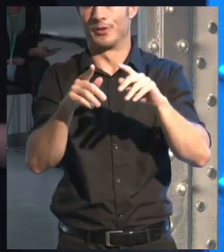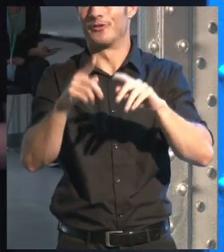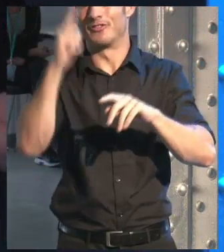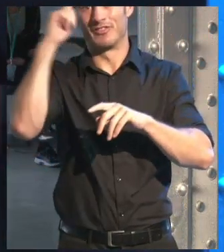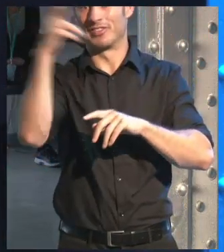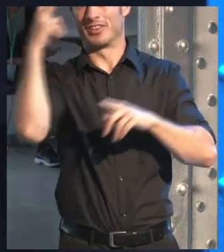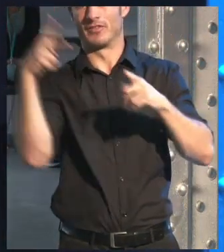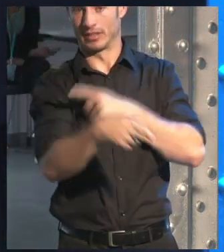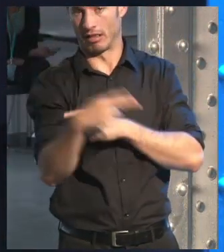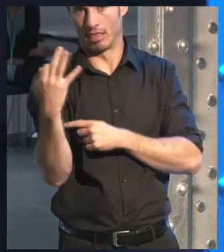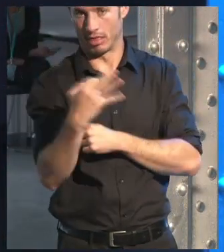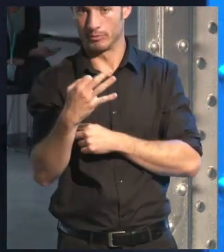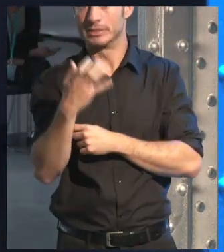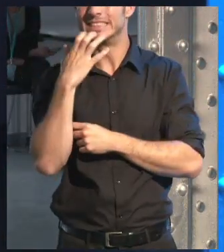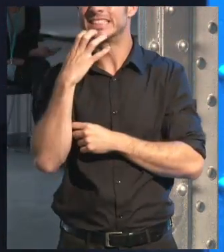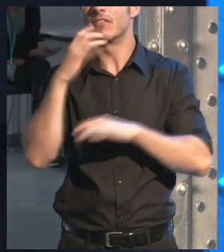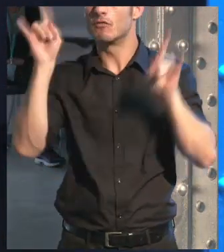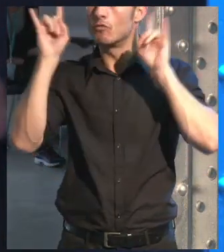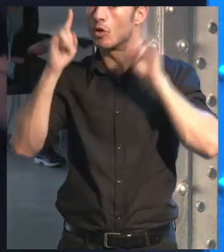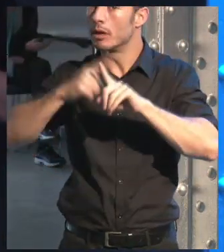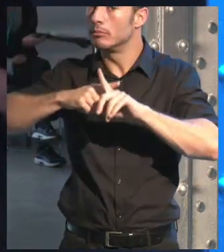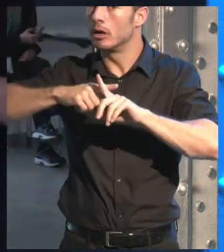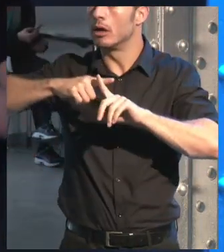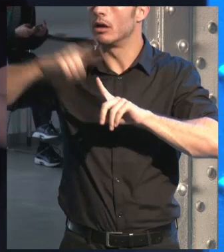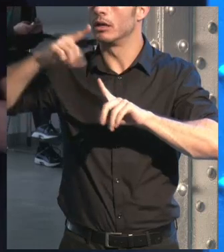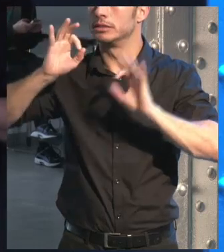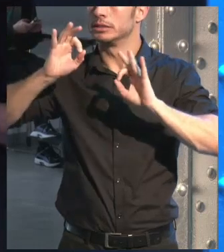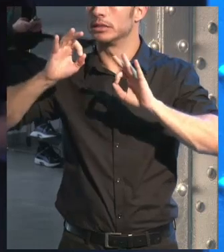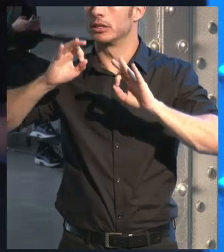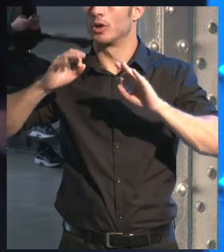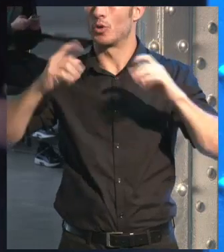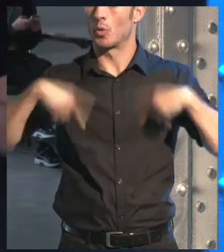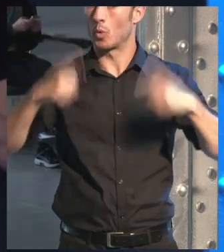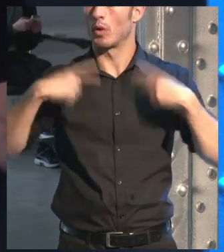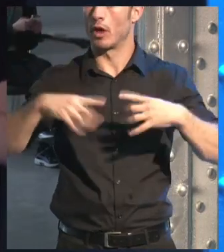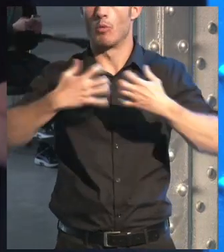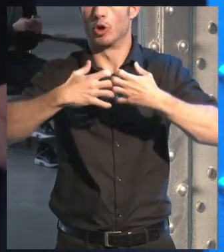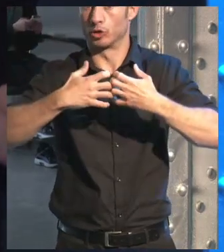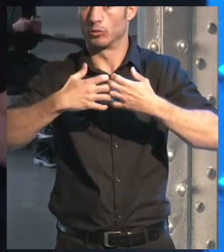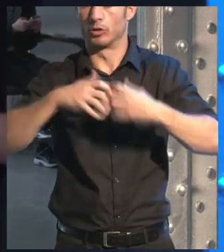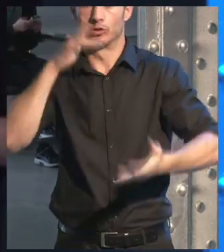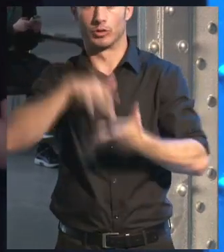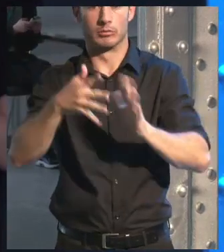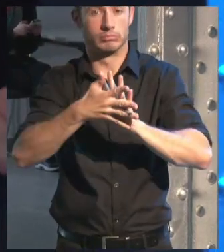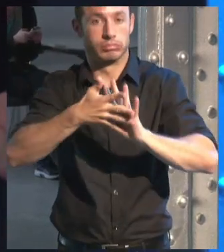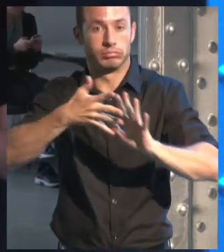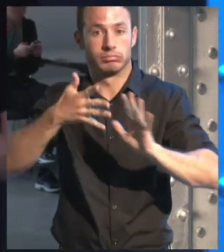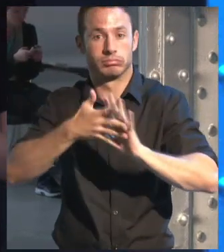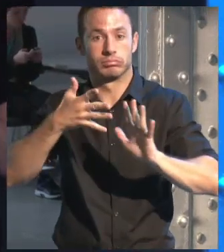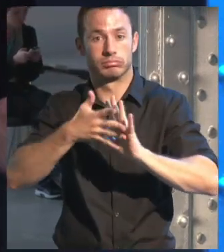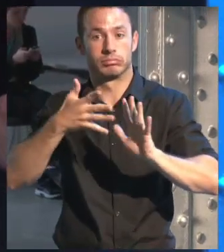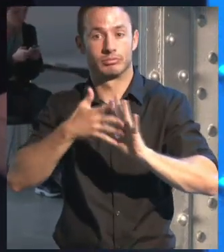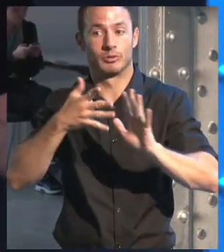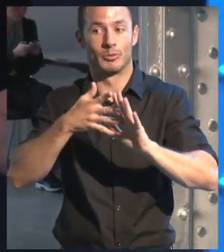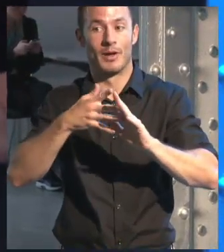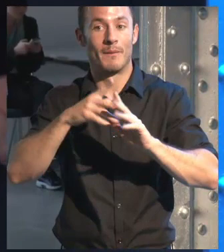nos hemos dado cuenta, por ejemplo, que simplemente subiendo el volumen del ruido de las ruedas o del motor cuando yo acelero, solamente eso ya hace